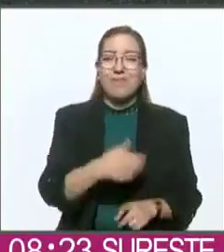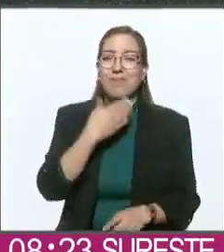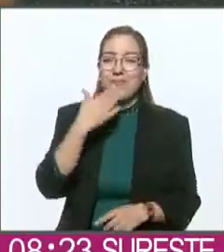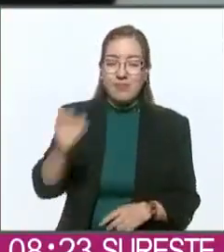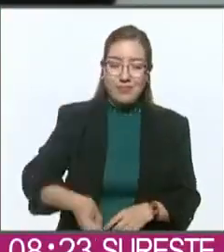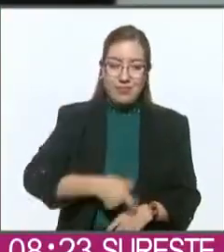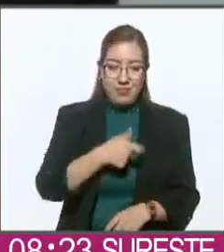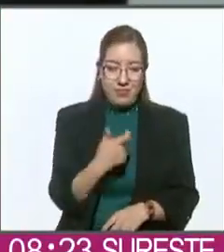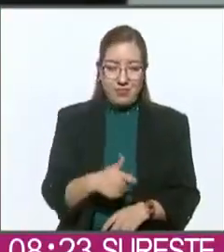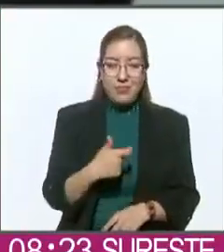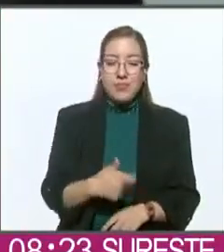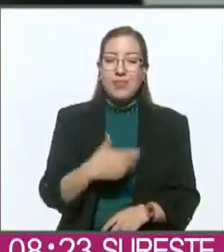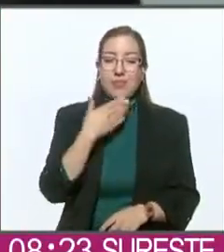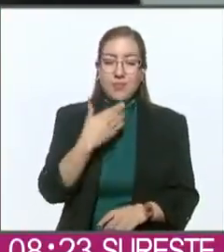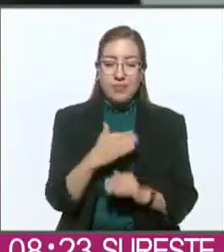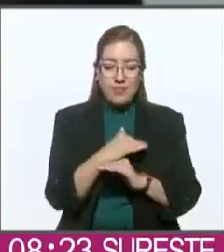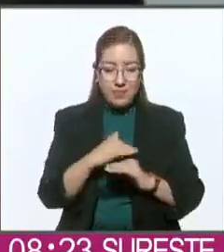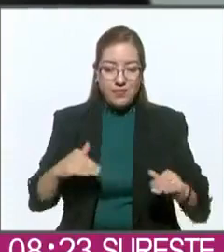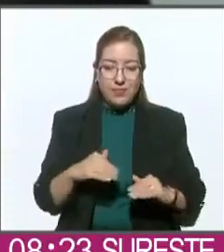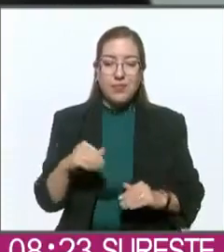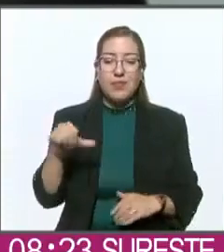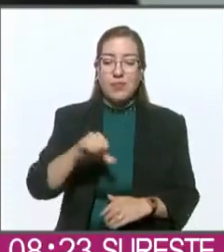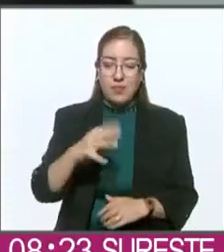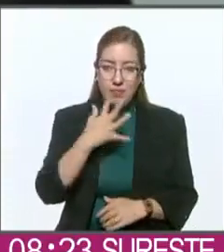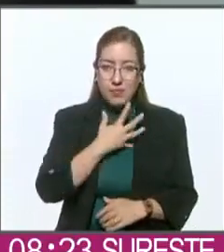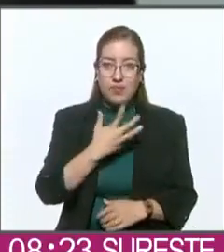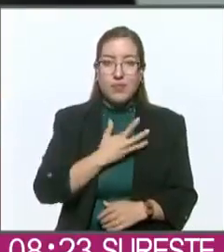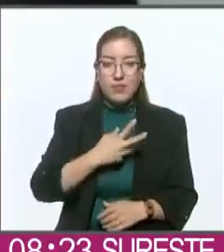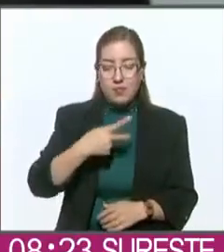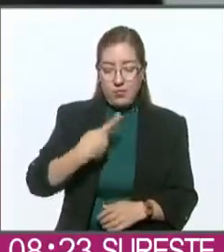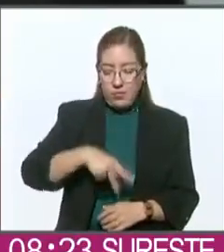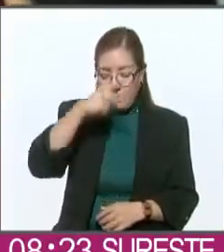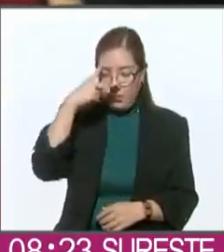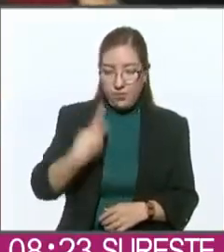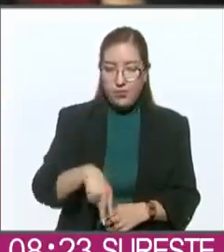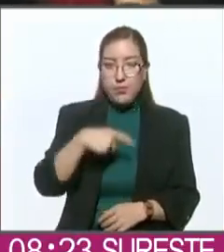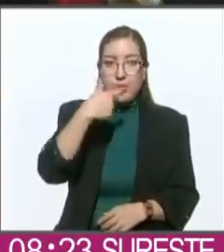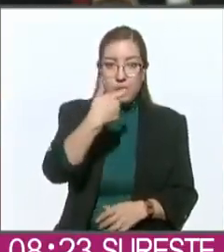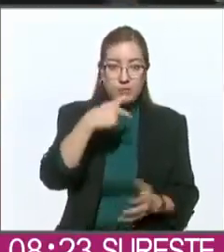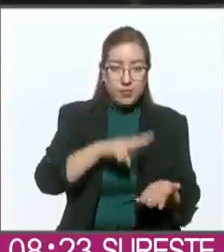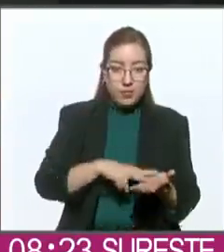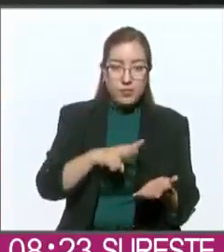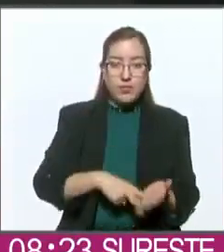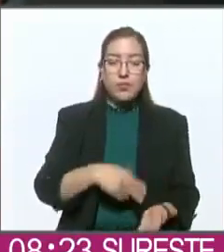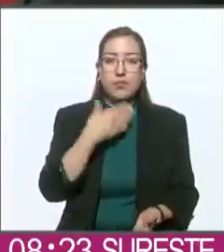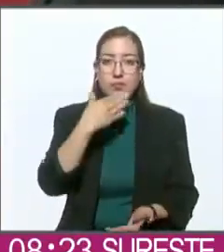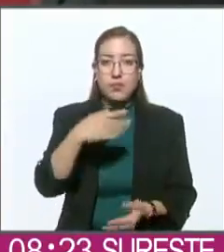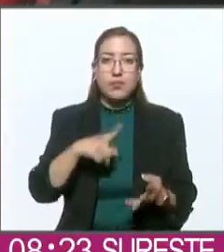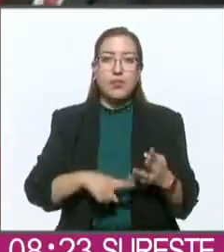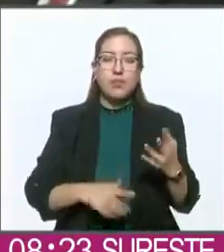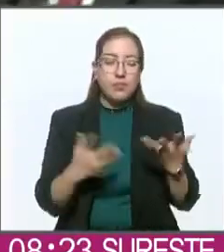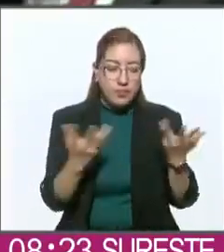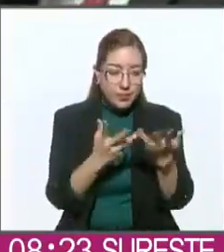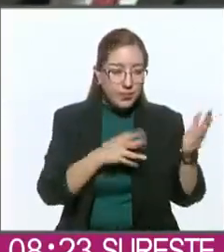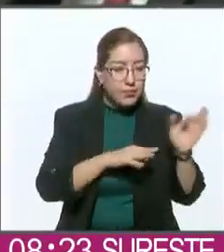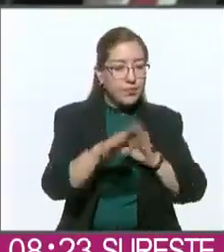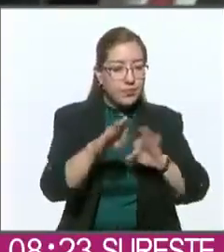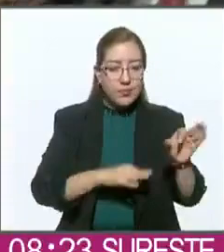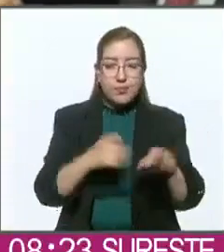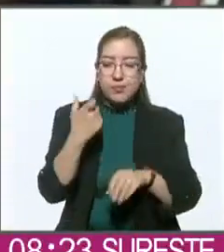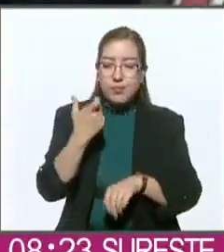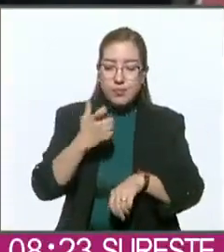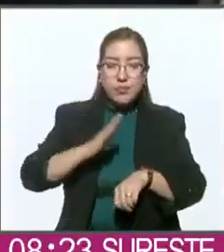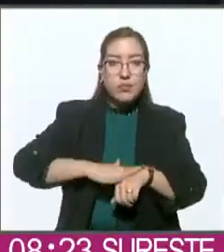de la economía, el tener hoy un peso muy fuerte, la infraestructura, la generación de empleos, el aumento de los